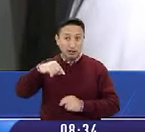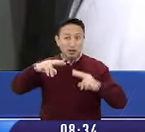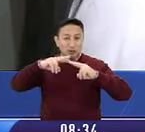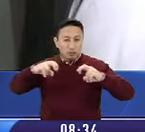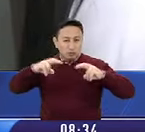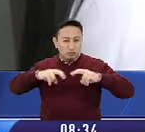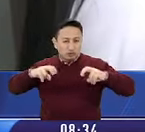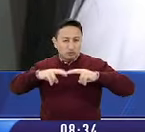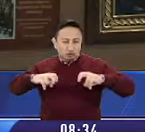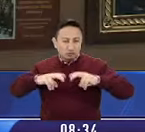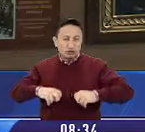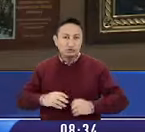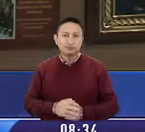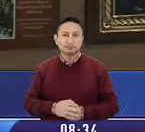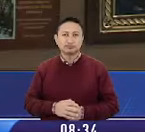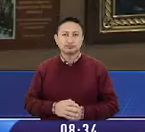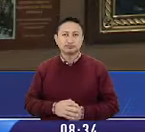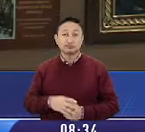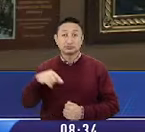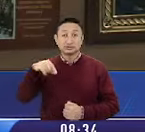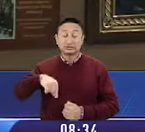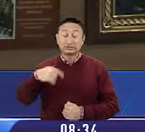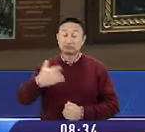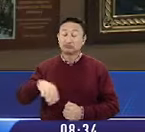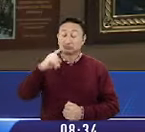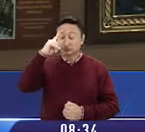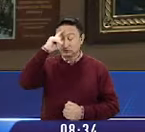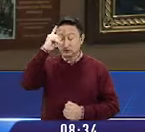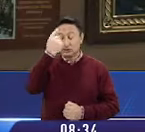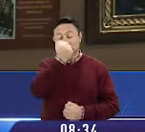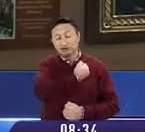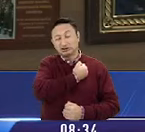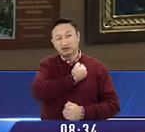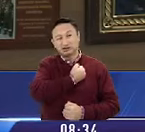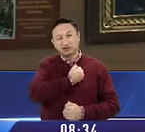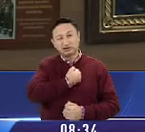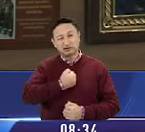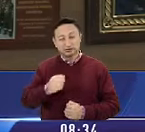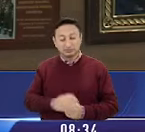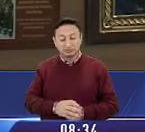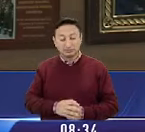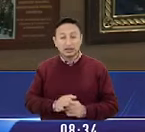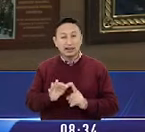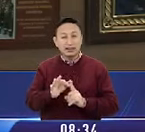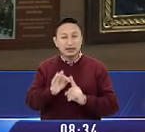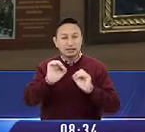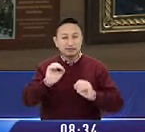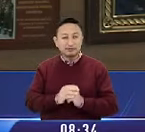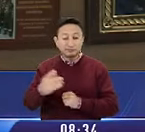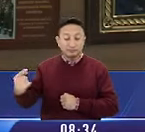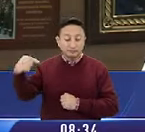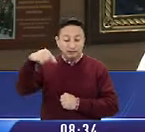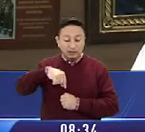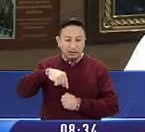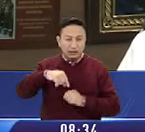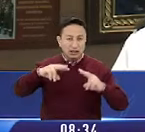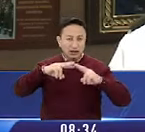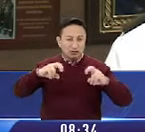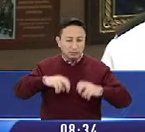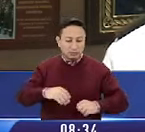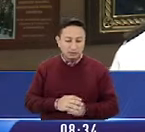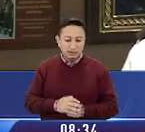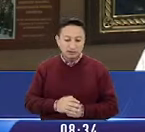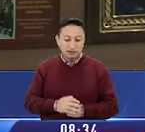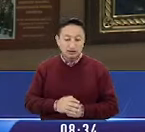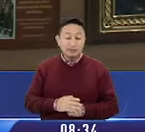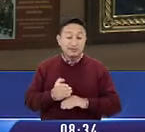de la institución. Es muy sacrificado porque son casos muy delicados que llegan acá. Para eso tenemos